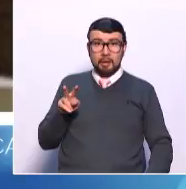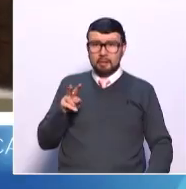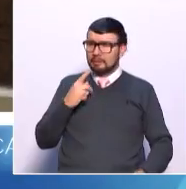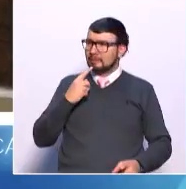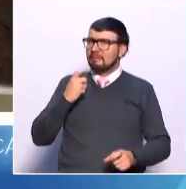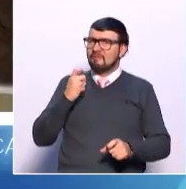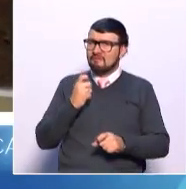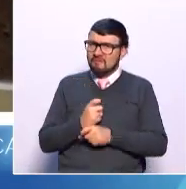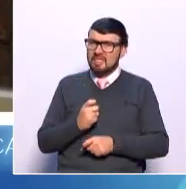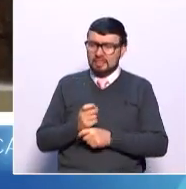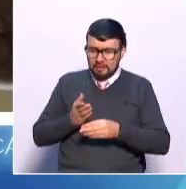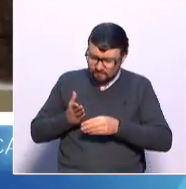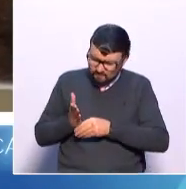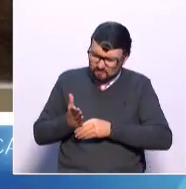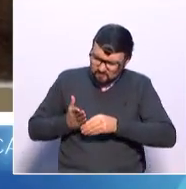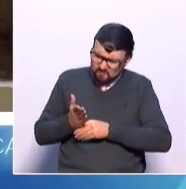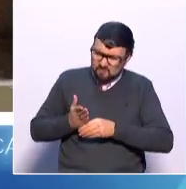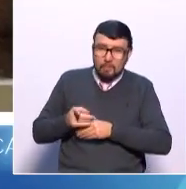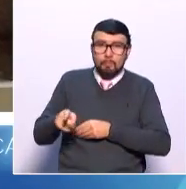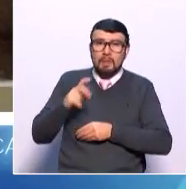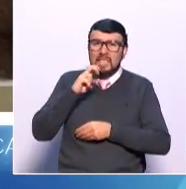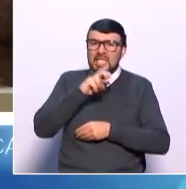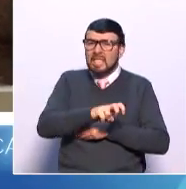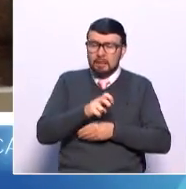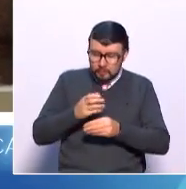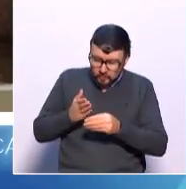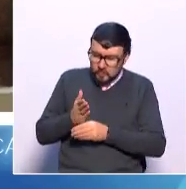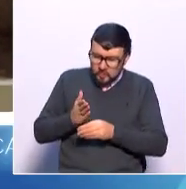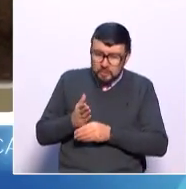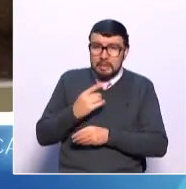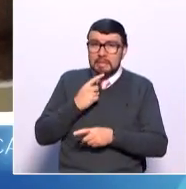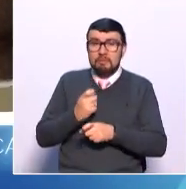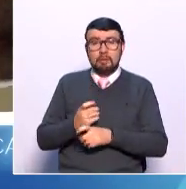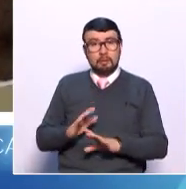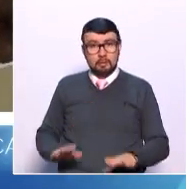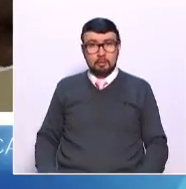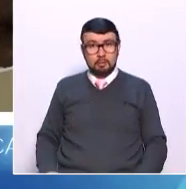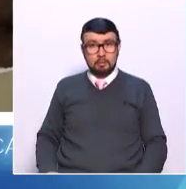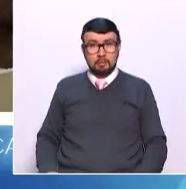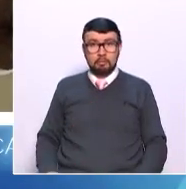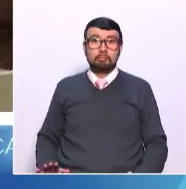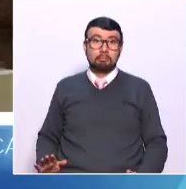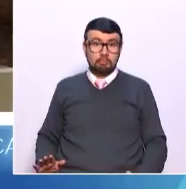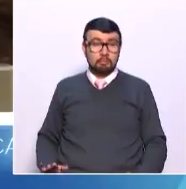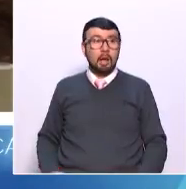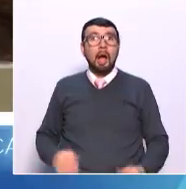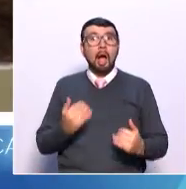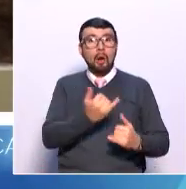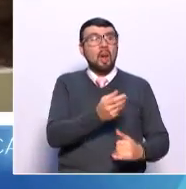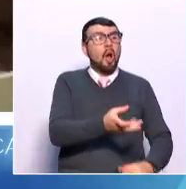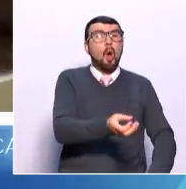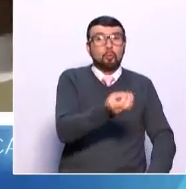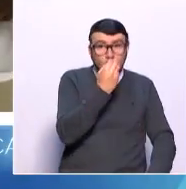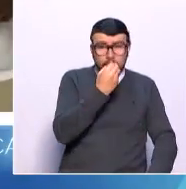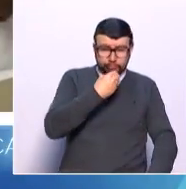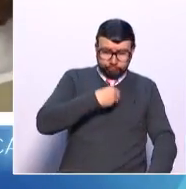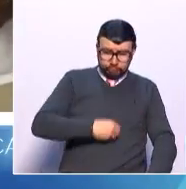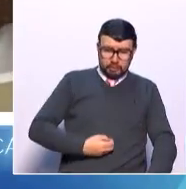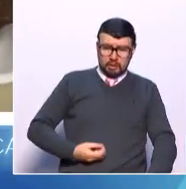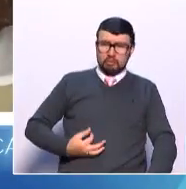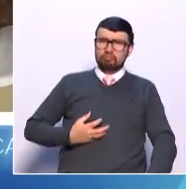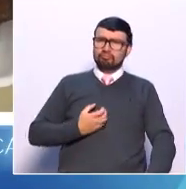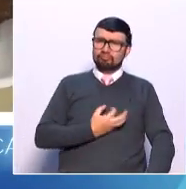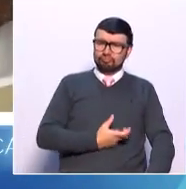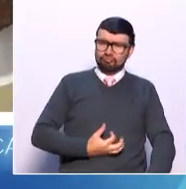de cortar este tipo de carne ya podrán imaginarse el paciente para poder